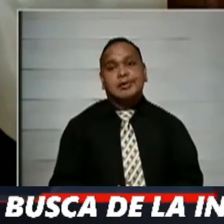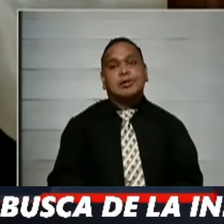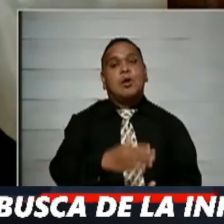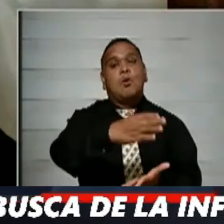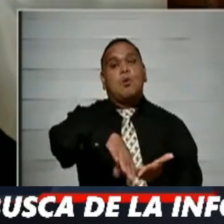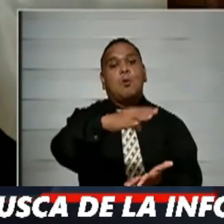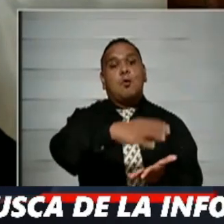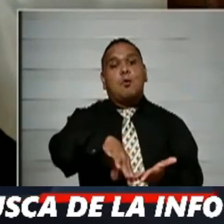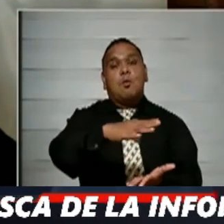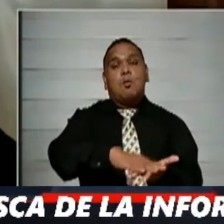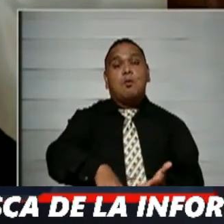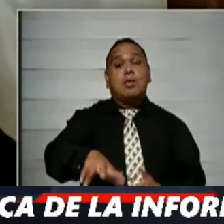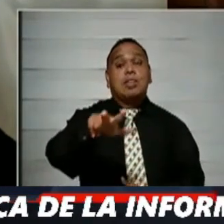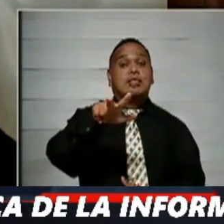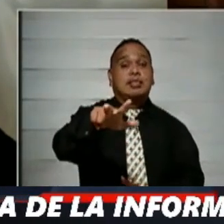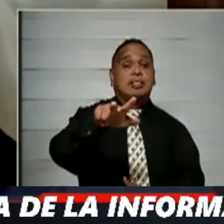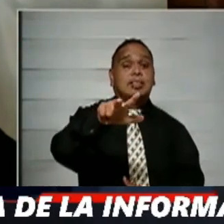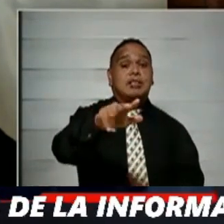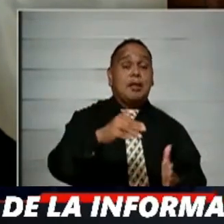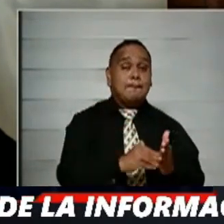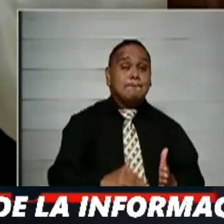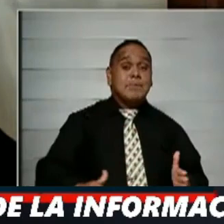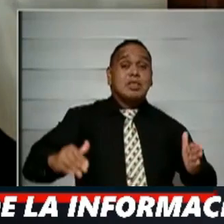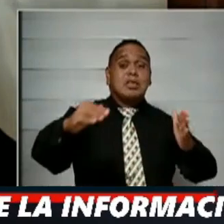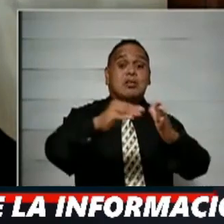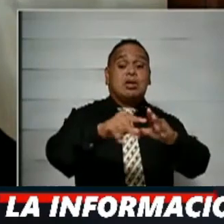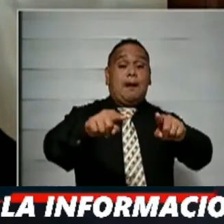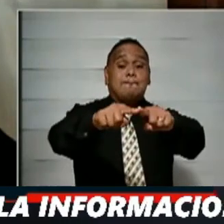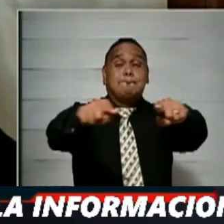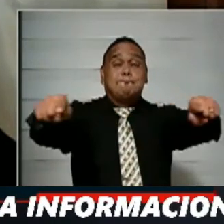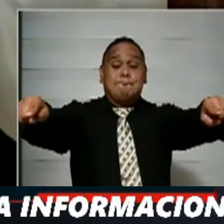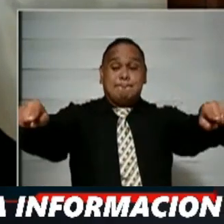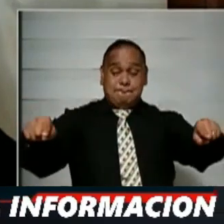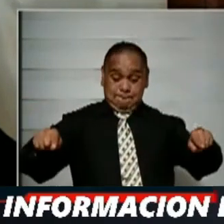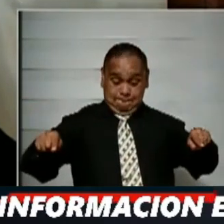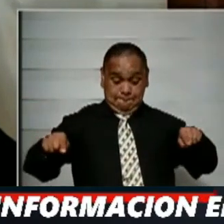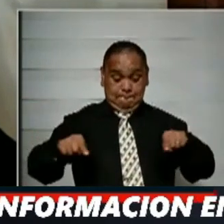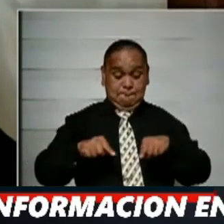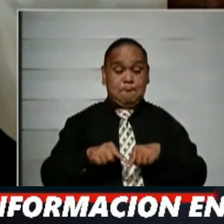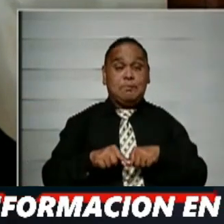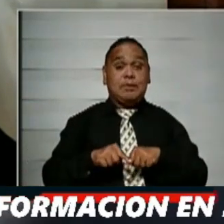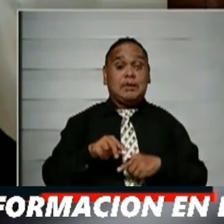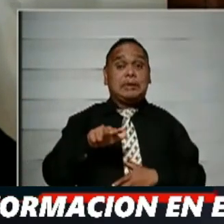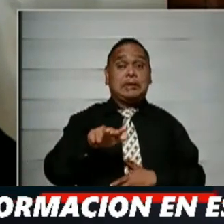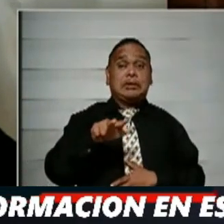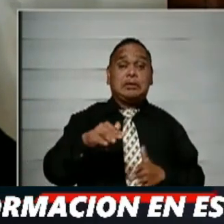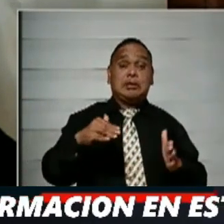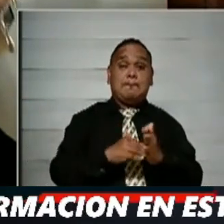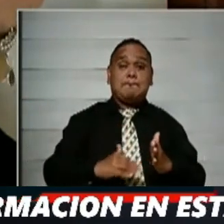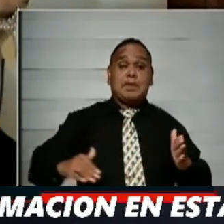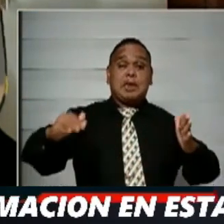son 18 millones de metros cuadrados, 18 millones con ese dinero